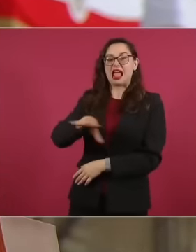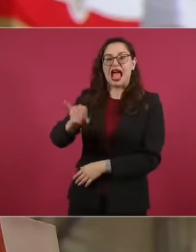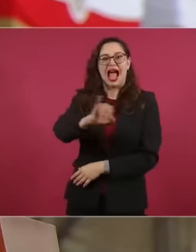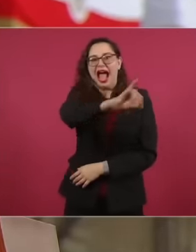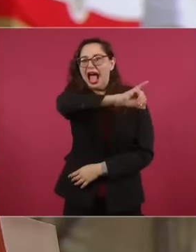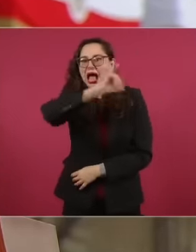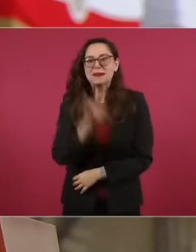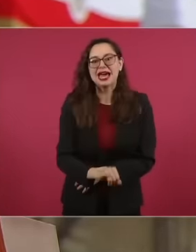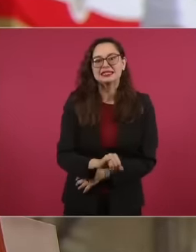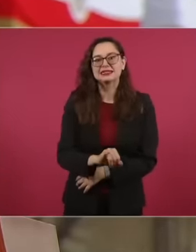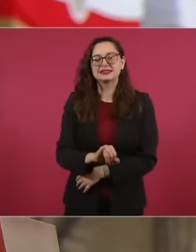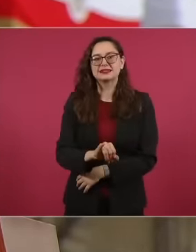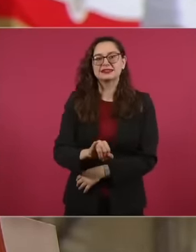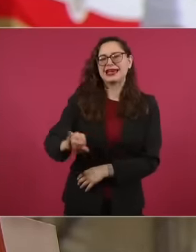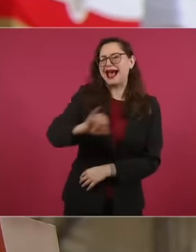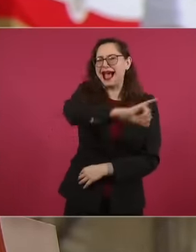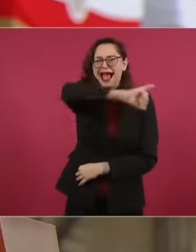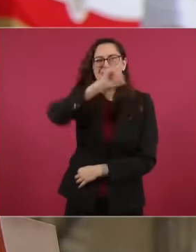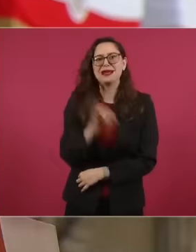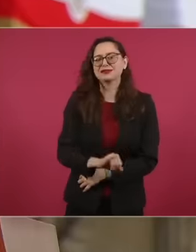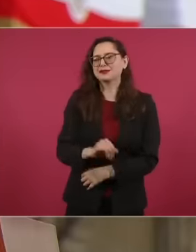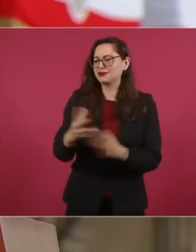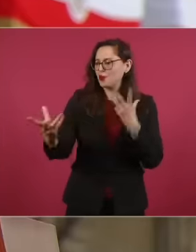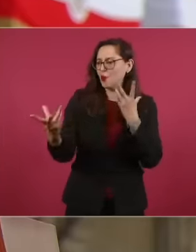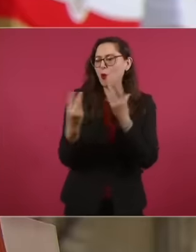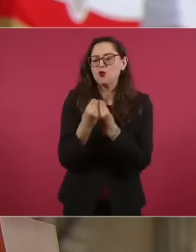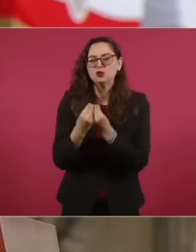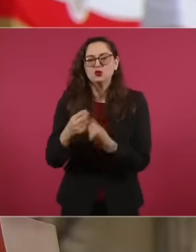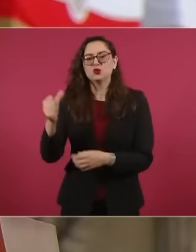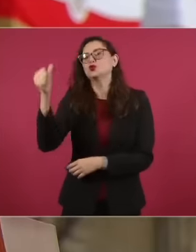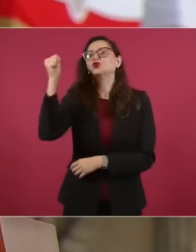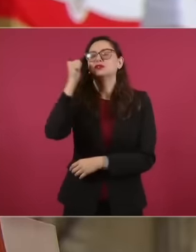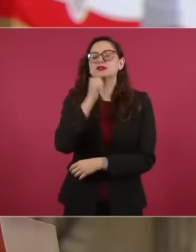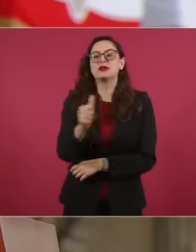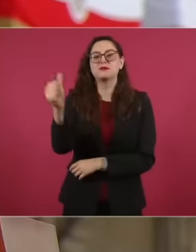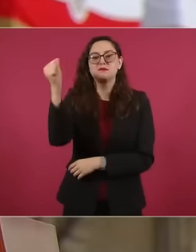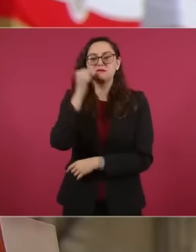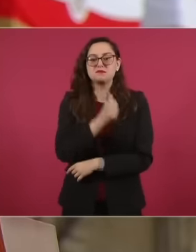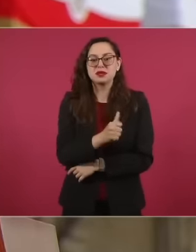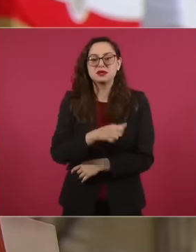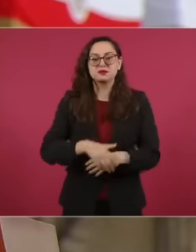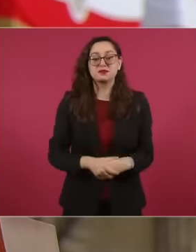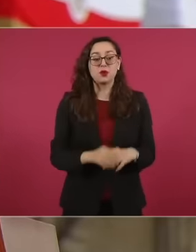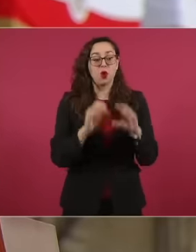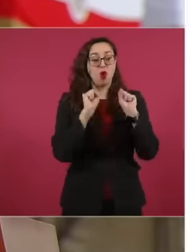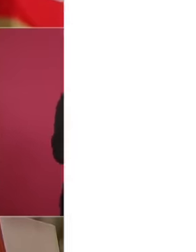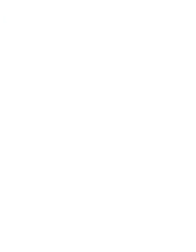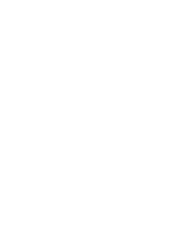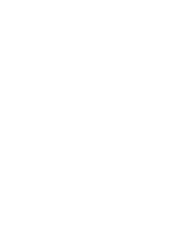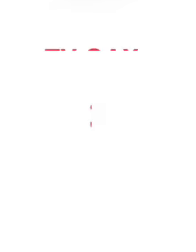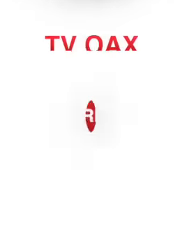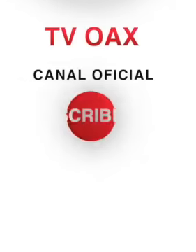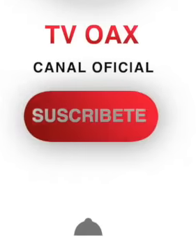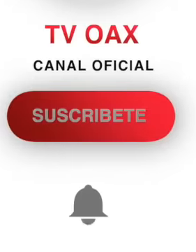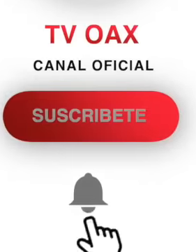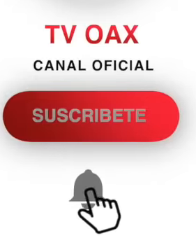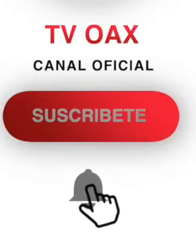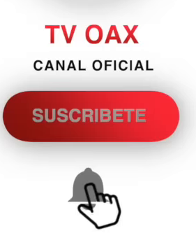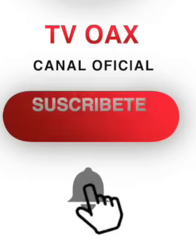Solo en Palacio Nacional, la Oficina de Atención Ciudadana recibió